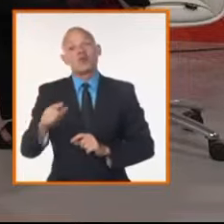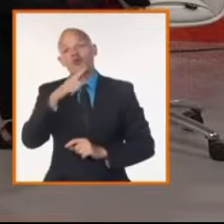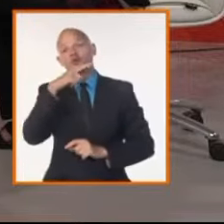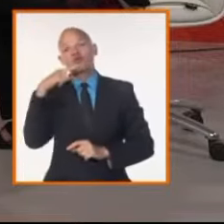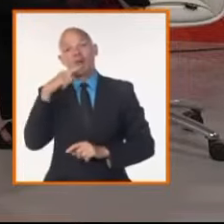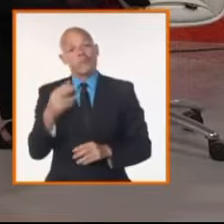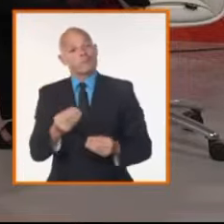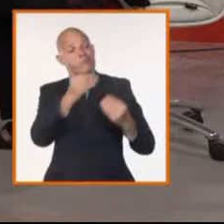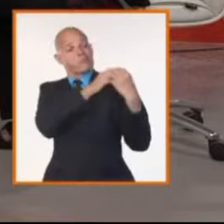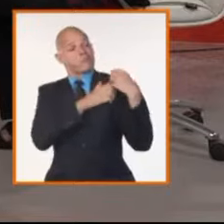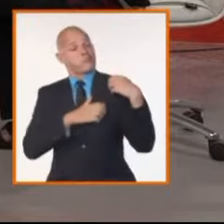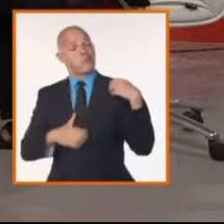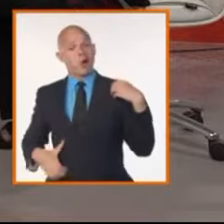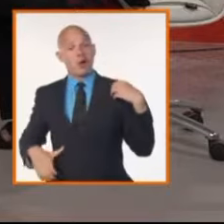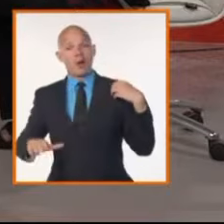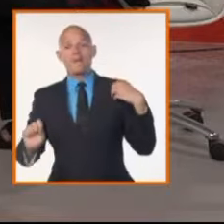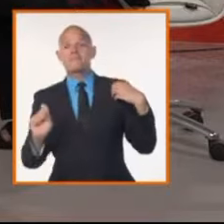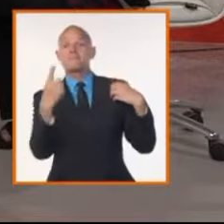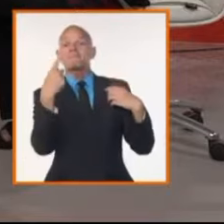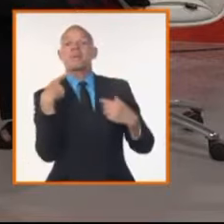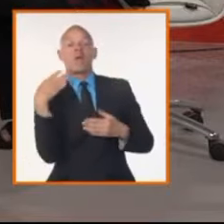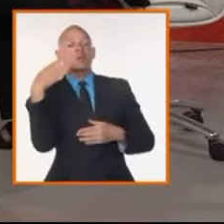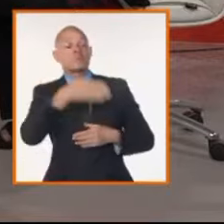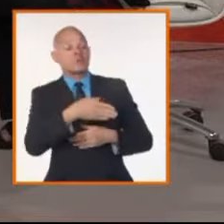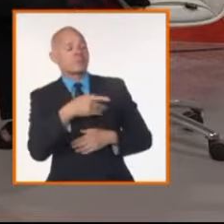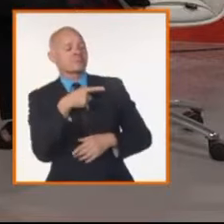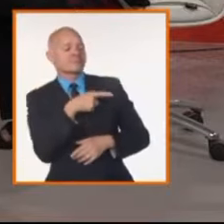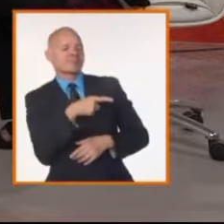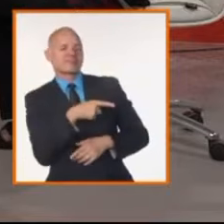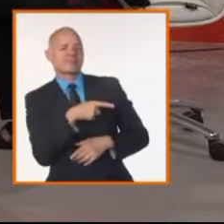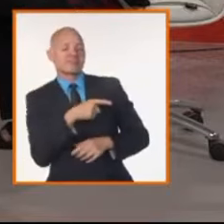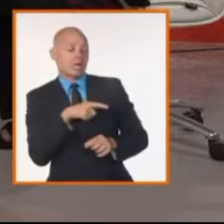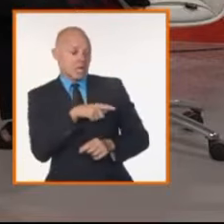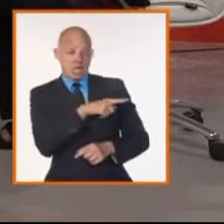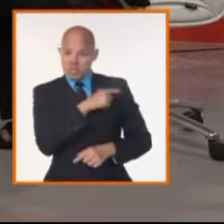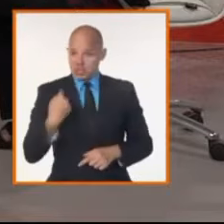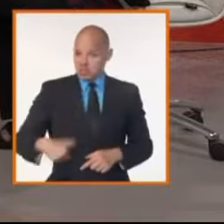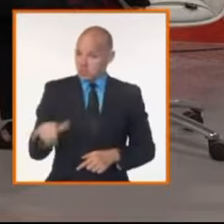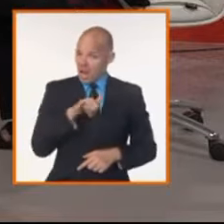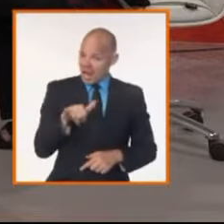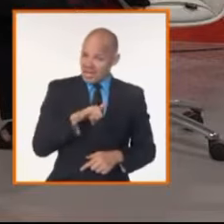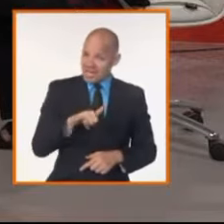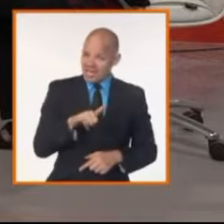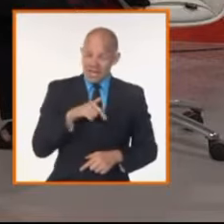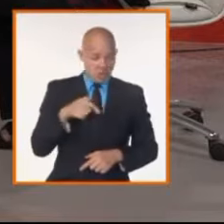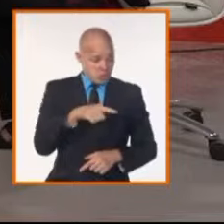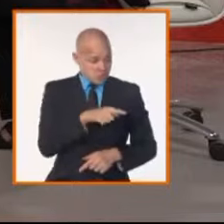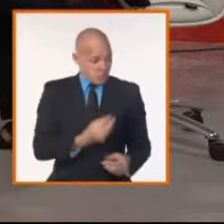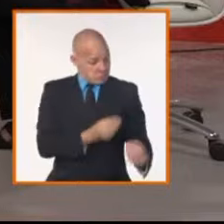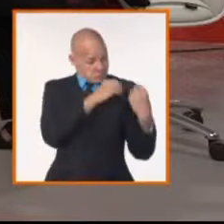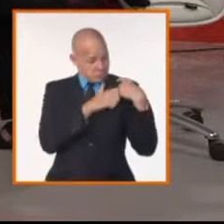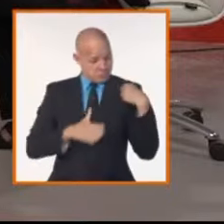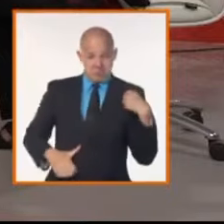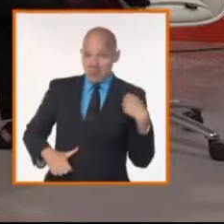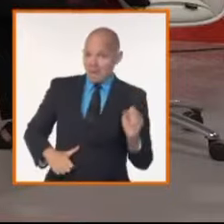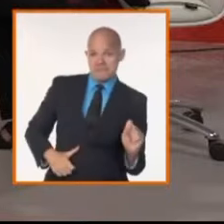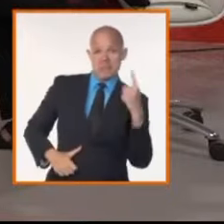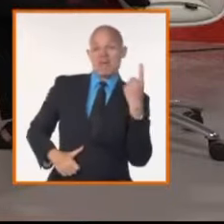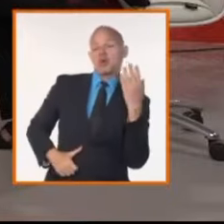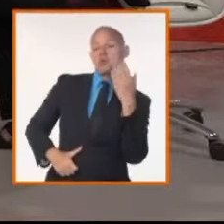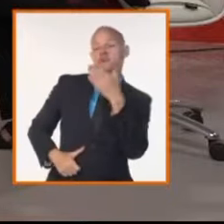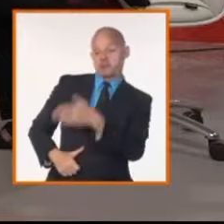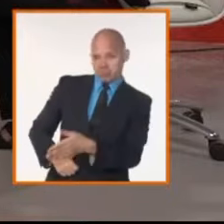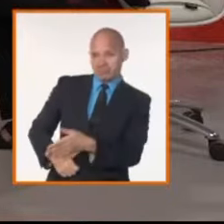pres dijo de Putin o Putin de que era su mejor amigo y que est una amistad o sea sin límit son cosas